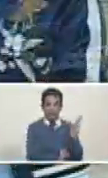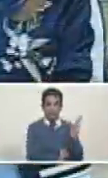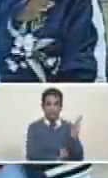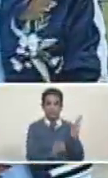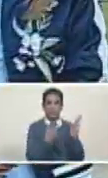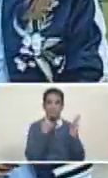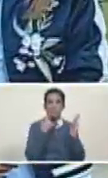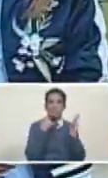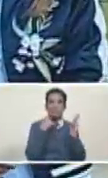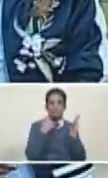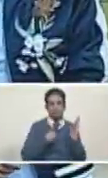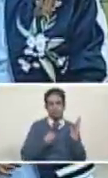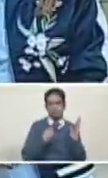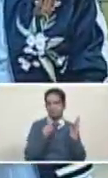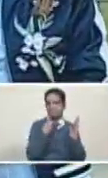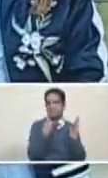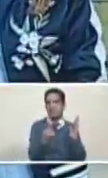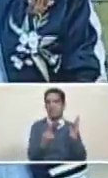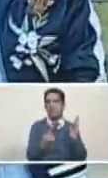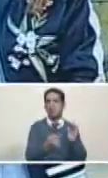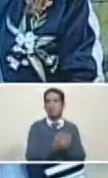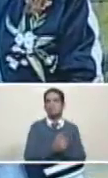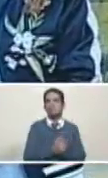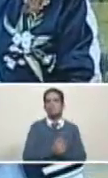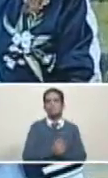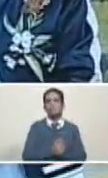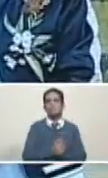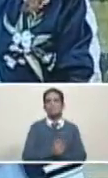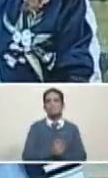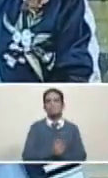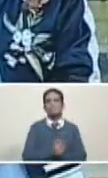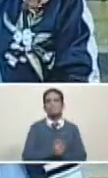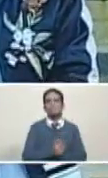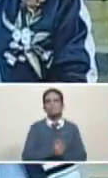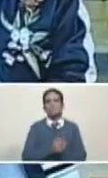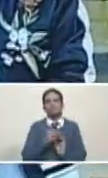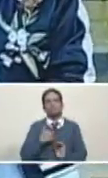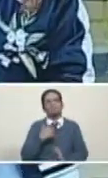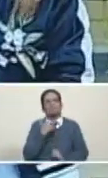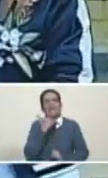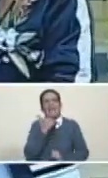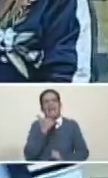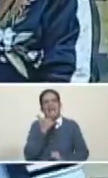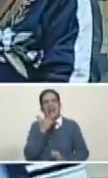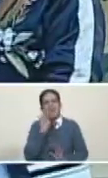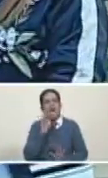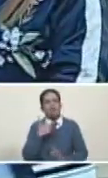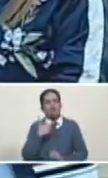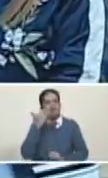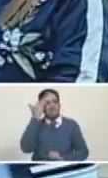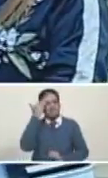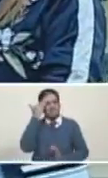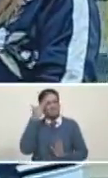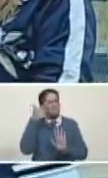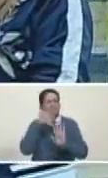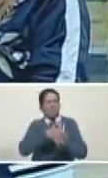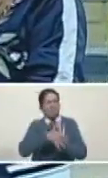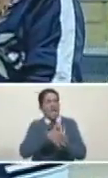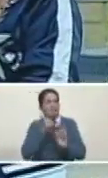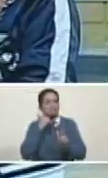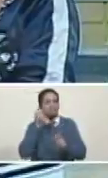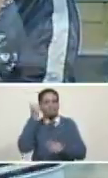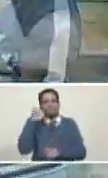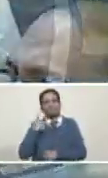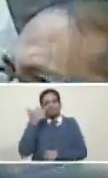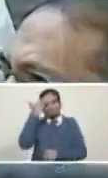decimos, digo, si algo sé es de pueblos, porque tal como